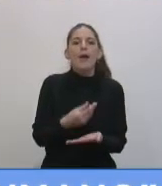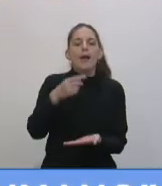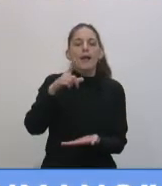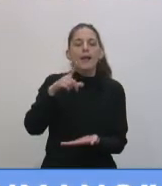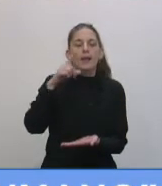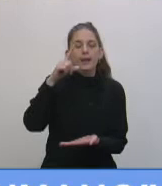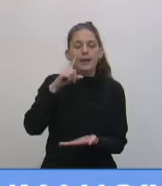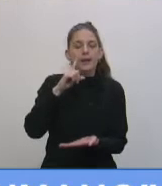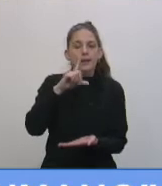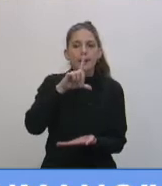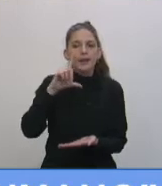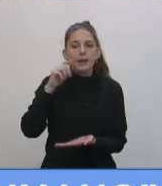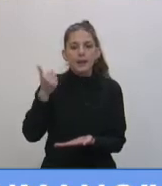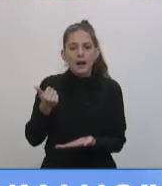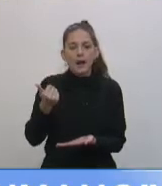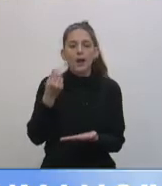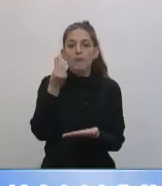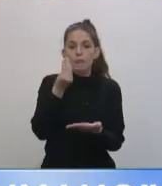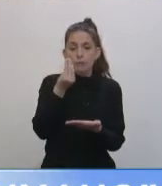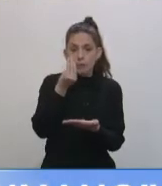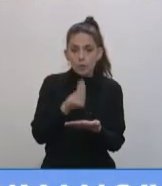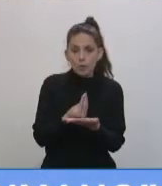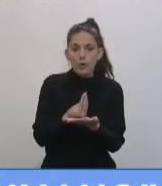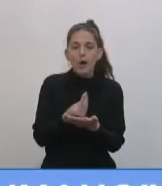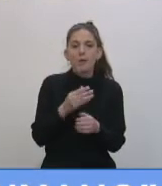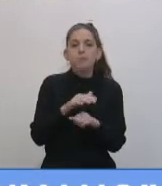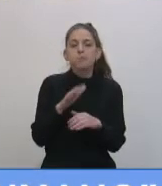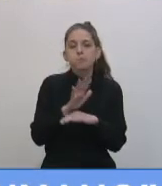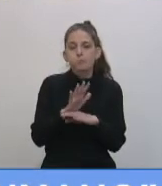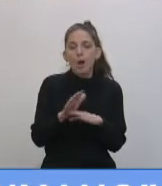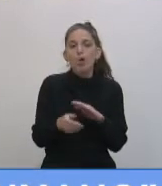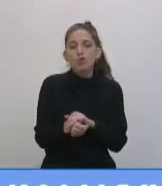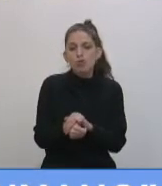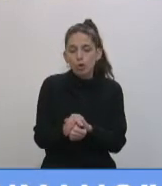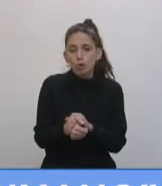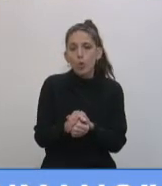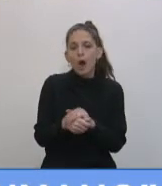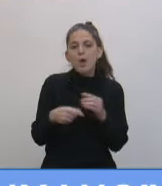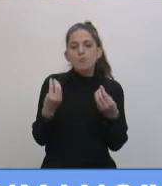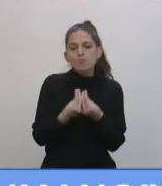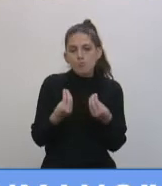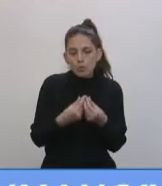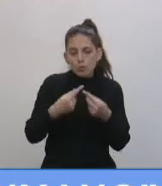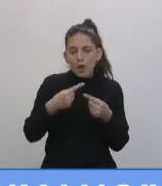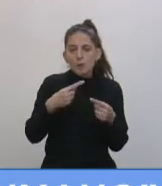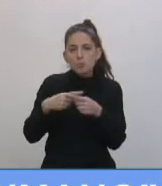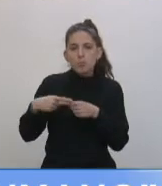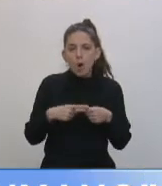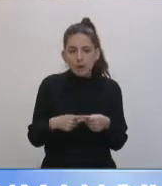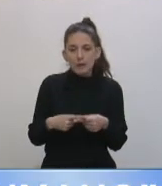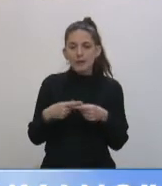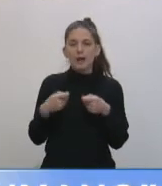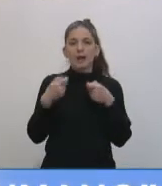con la figura, se lo asociaba con la figura de una tortuga, y ciertas políticas que él realizó, como